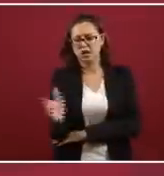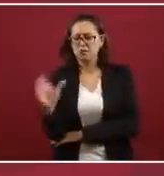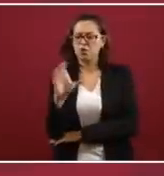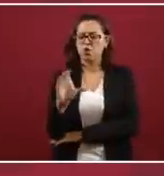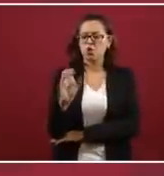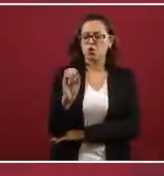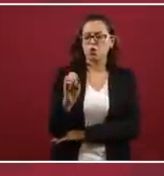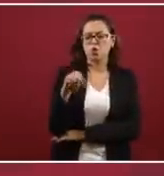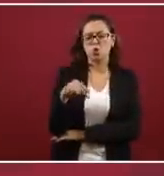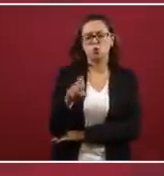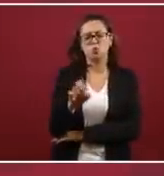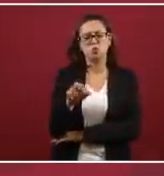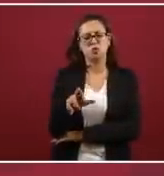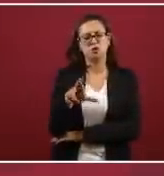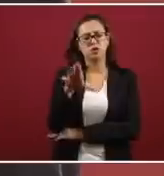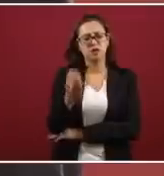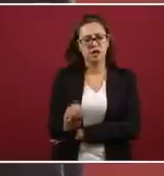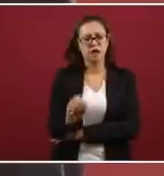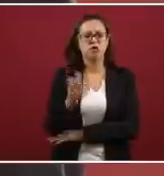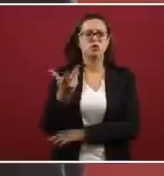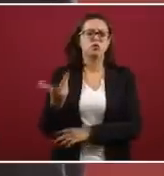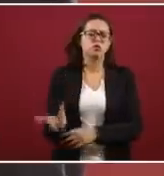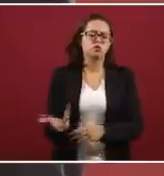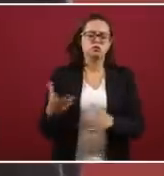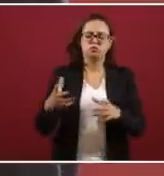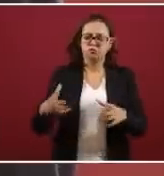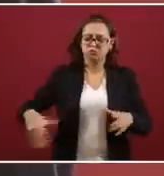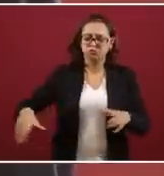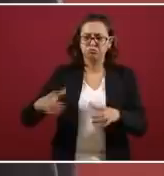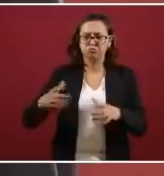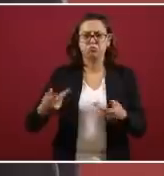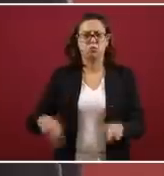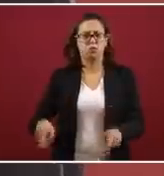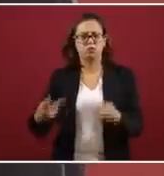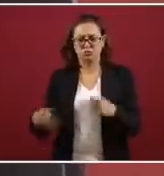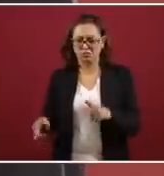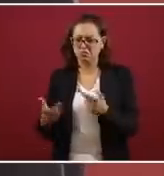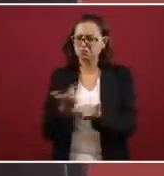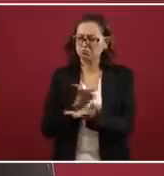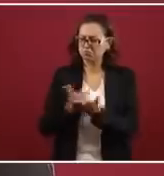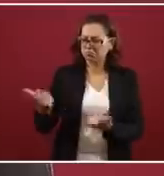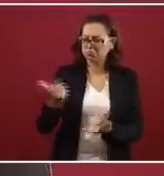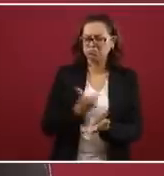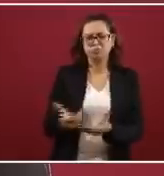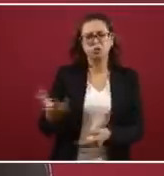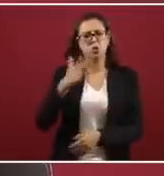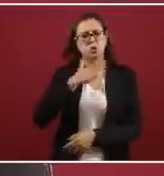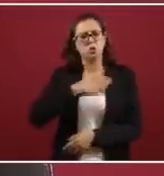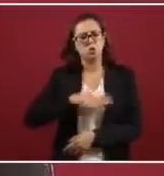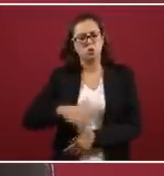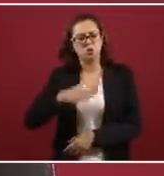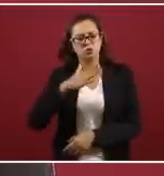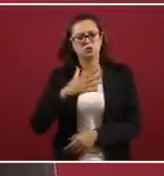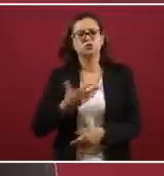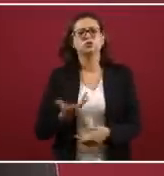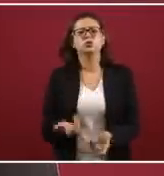vean compensado su esfuerzo con precios justos y al mismo